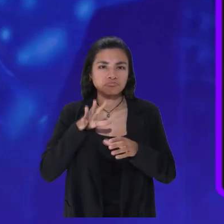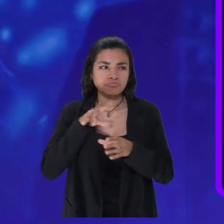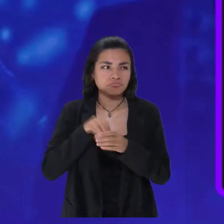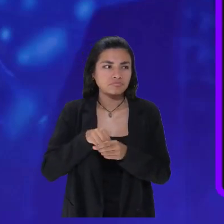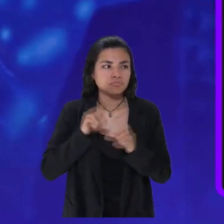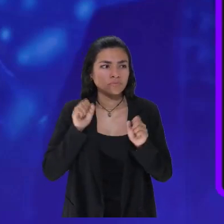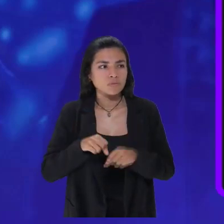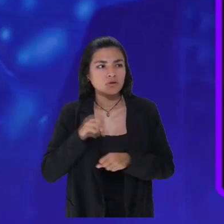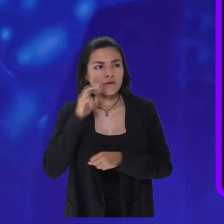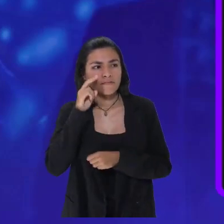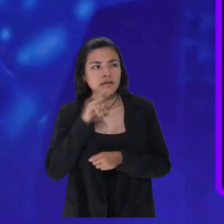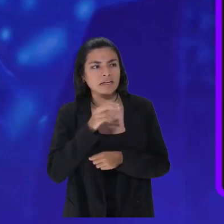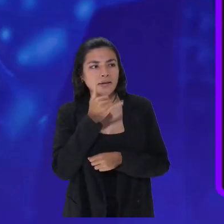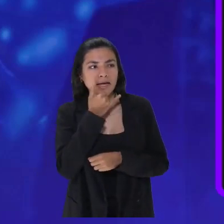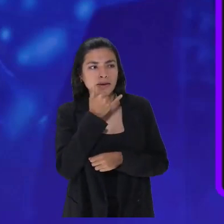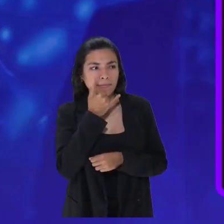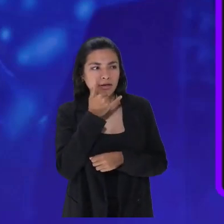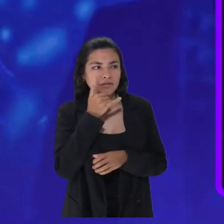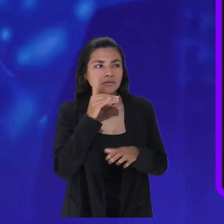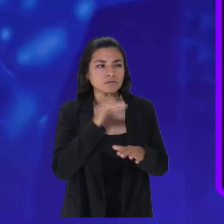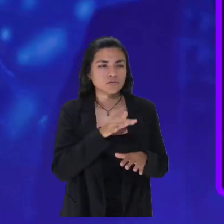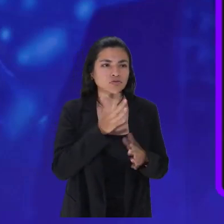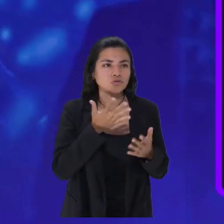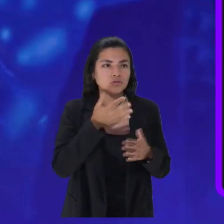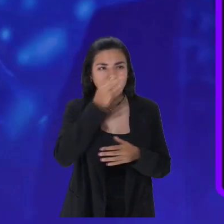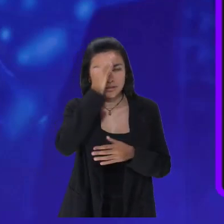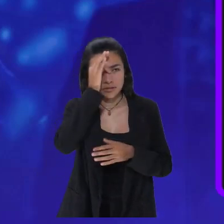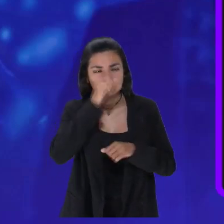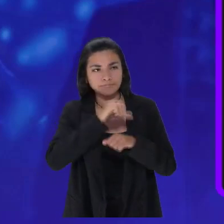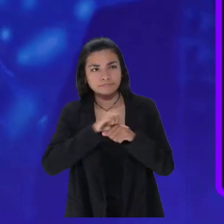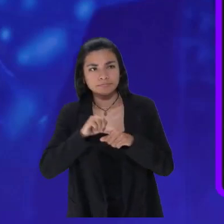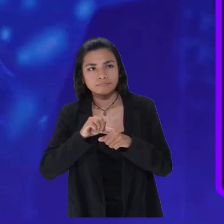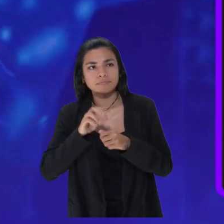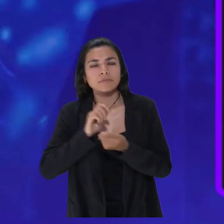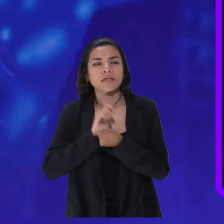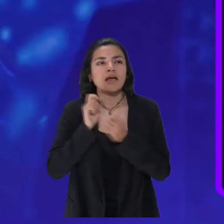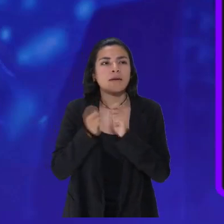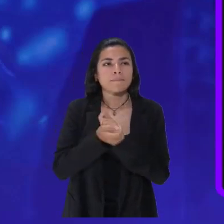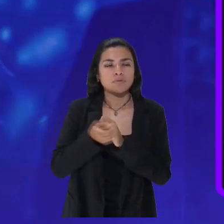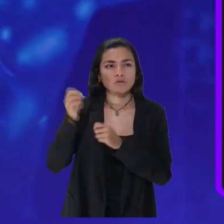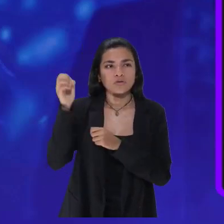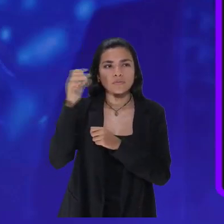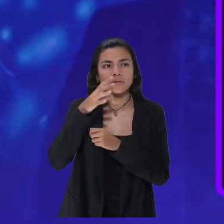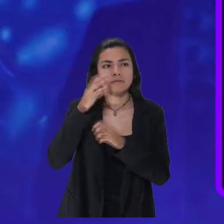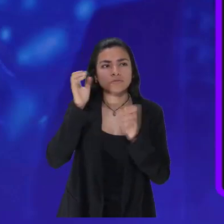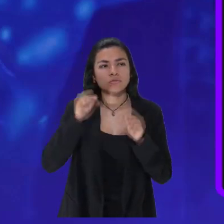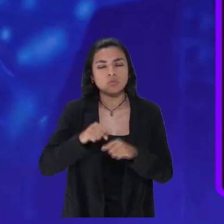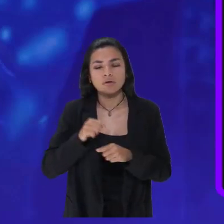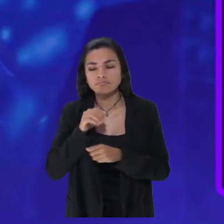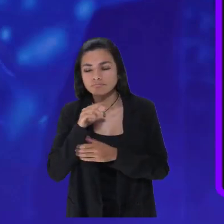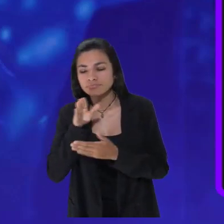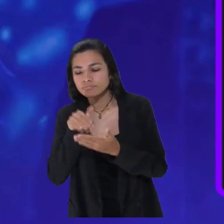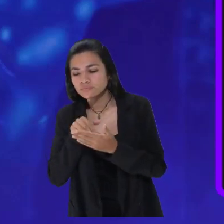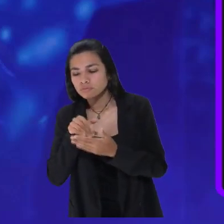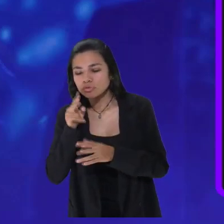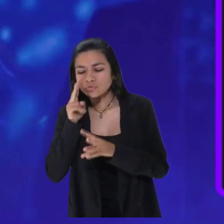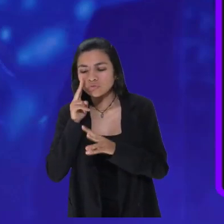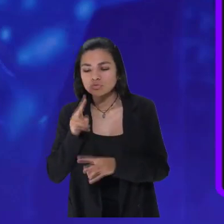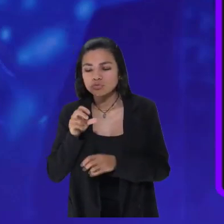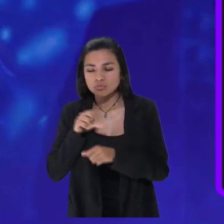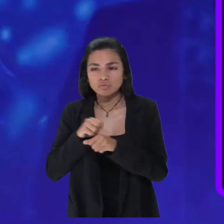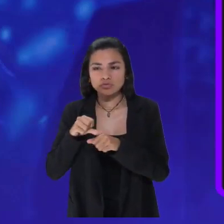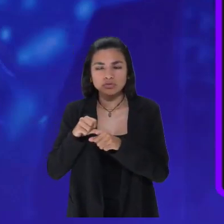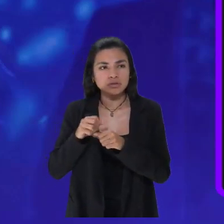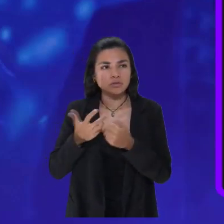todo lo que está pasando en el momento quirúrgico. Aquí hicimos un cambio de iluminación, básicamente para poder centrarnos en el campo quirúrgico